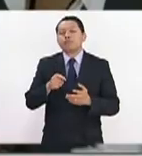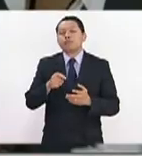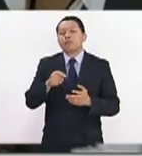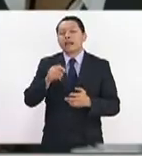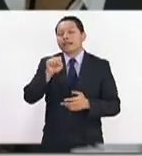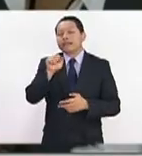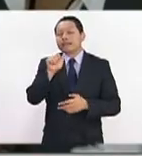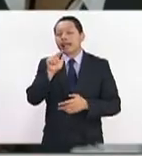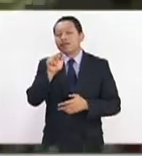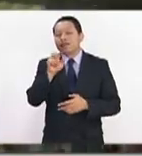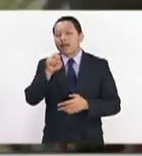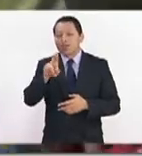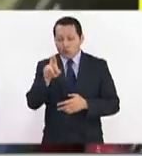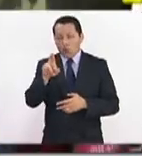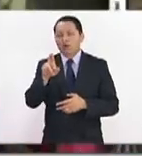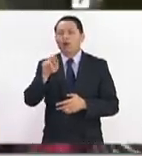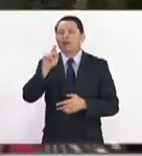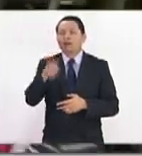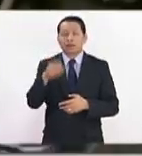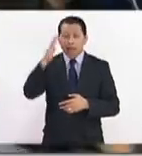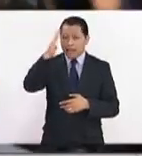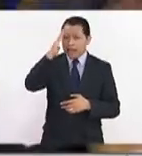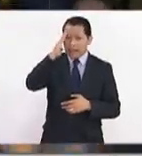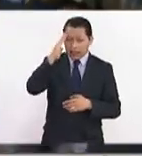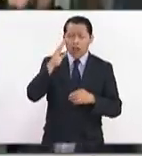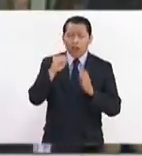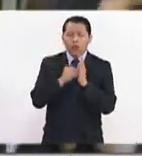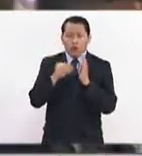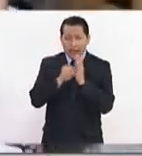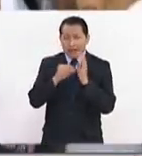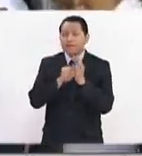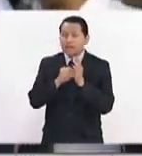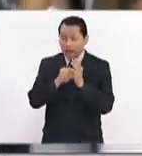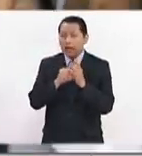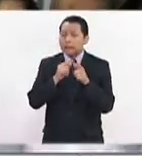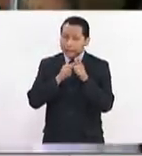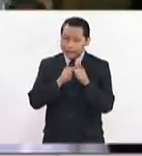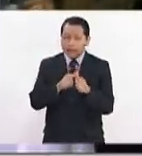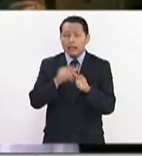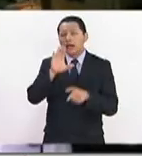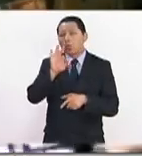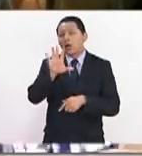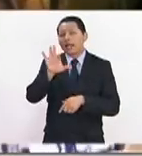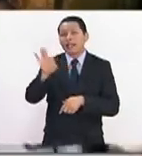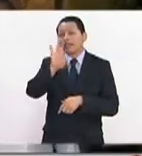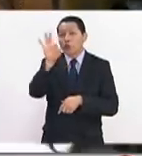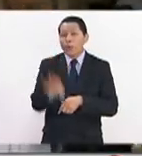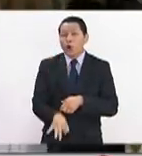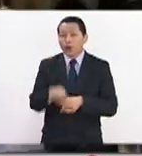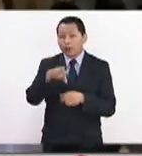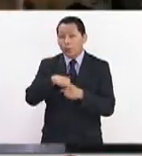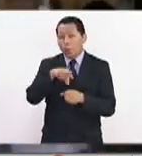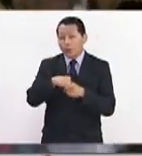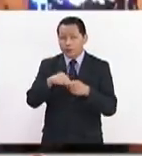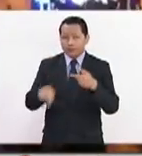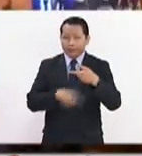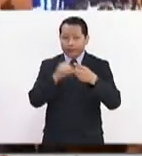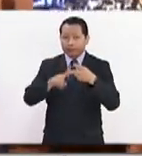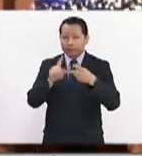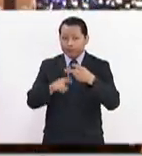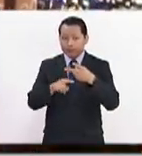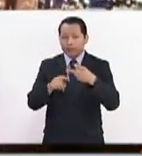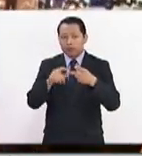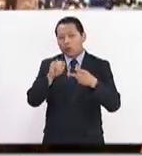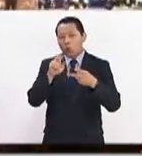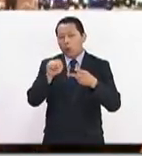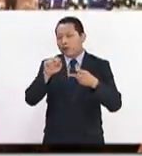es Salvador Narsaya, lidera aún las elecciones con el 45% de los votos, seguido del actual presidente